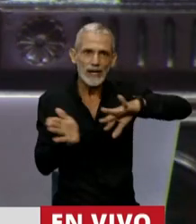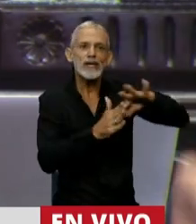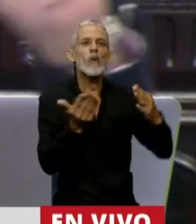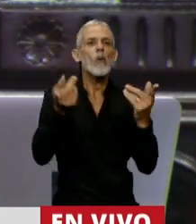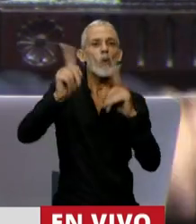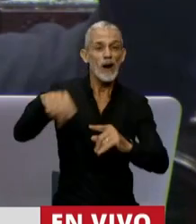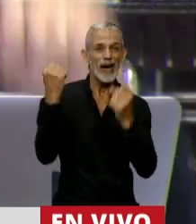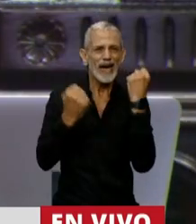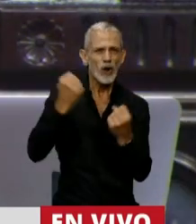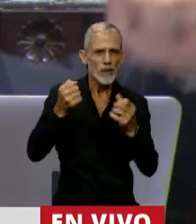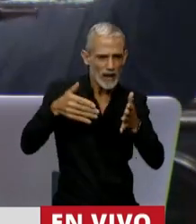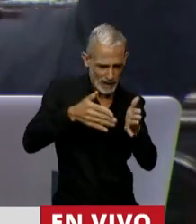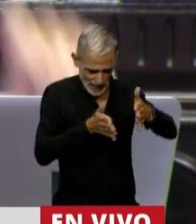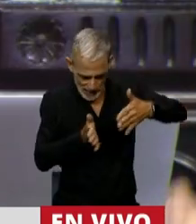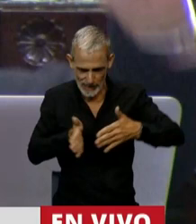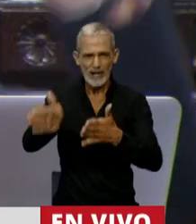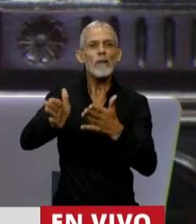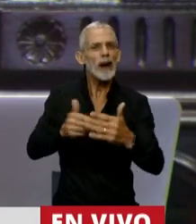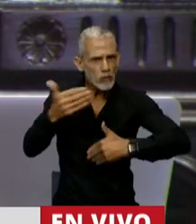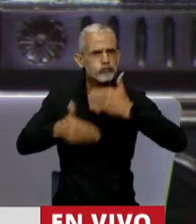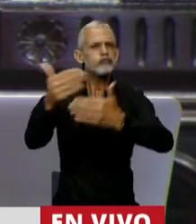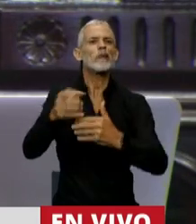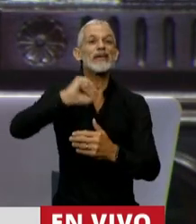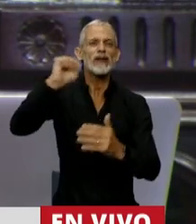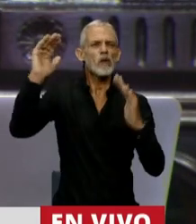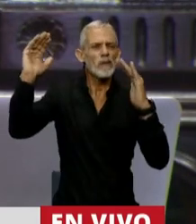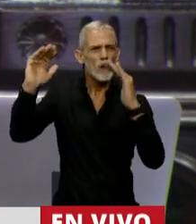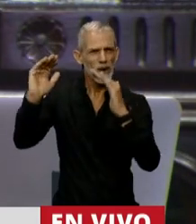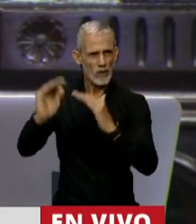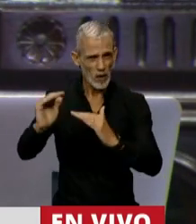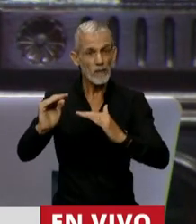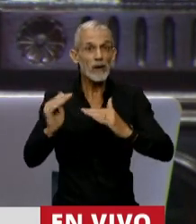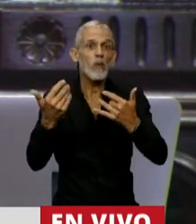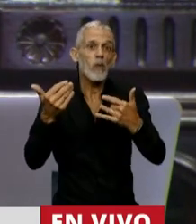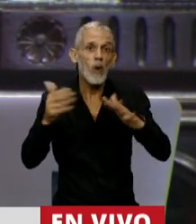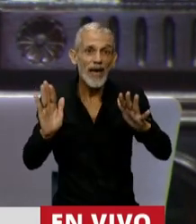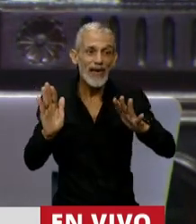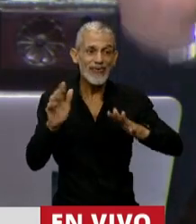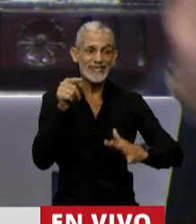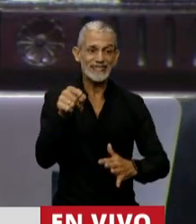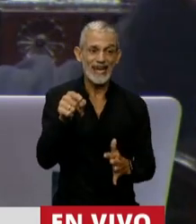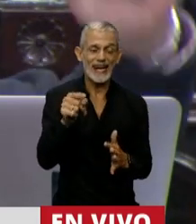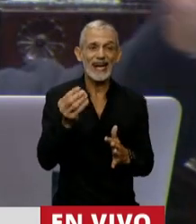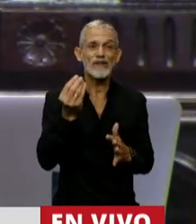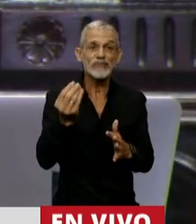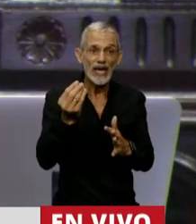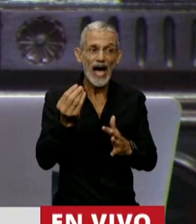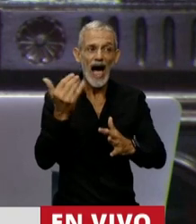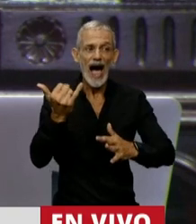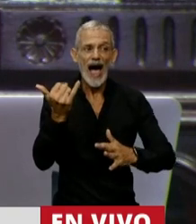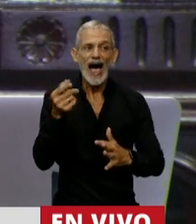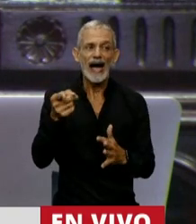vez la economía en el rumbo correcto para que crezca y baje la inflación, Dios mediante, esta fórmula va a tener que